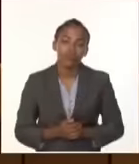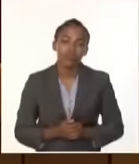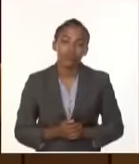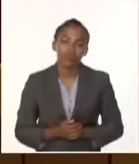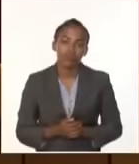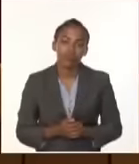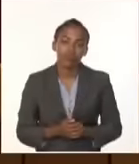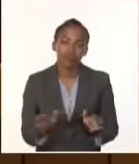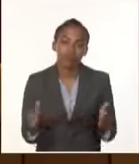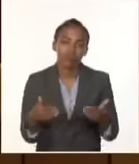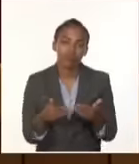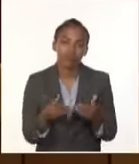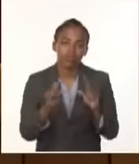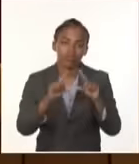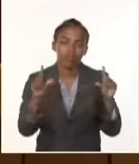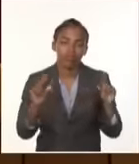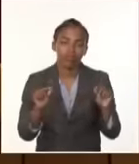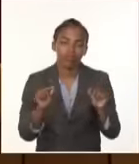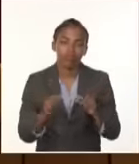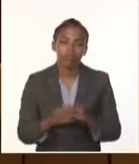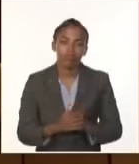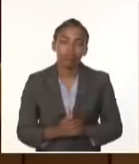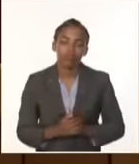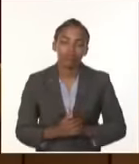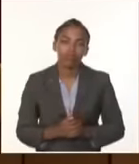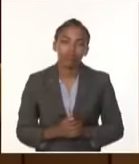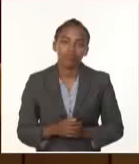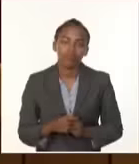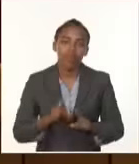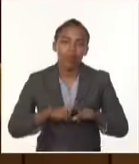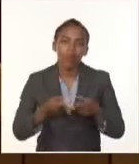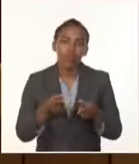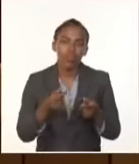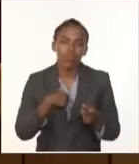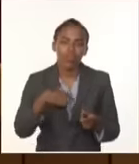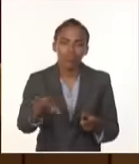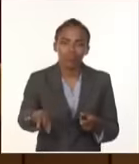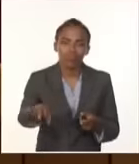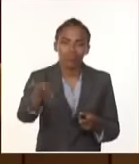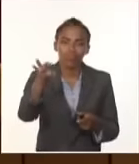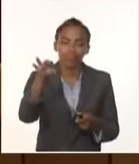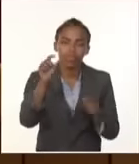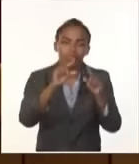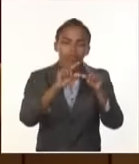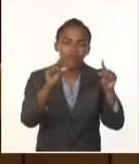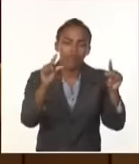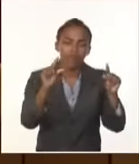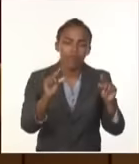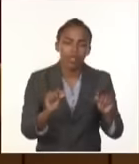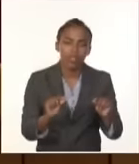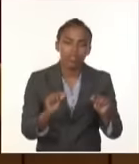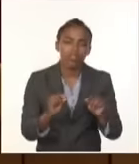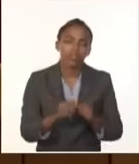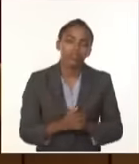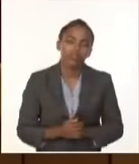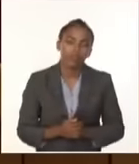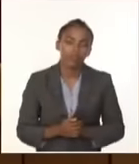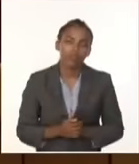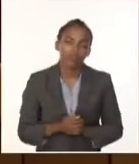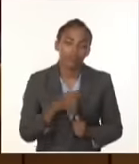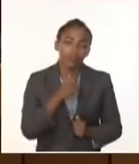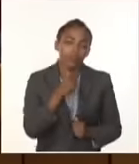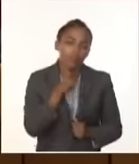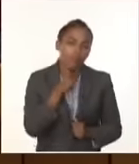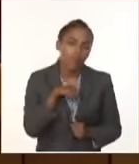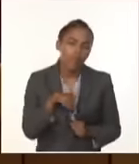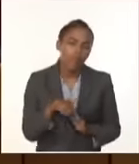cita. ¿Por qué me escojo esa reflexión aparentemente tan lejana de la dura realidad económica que ahora mismo